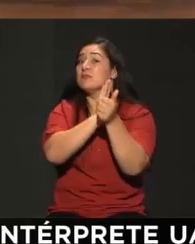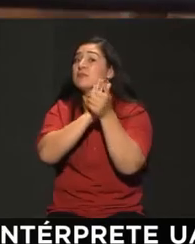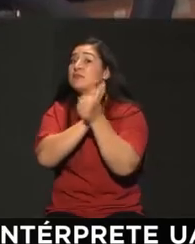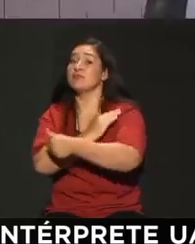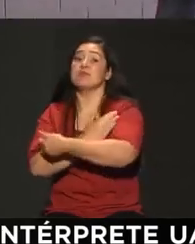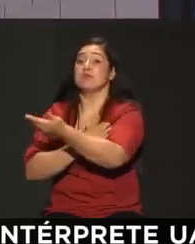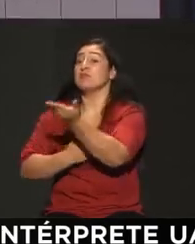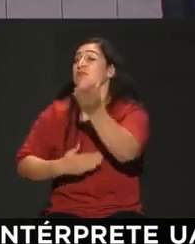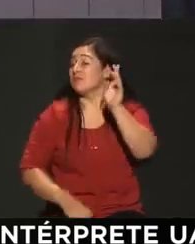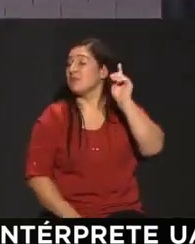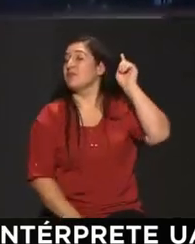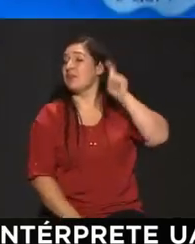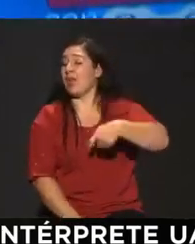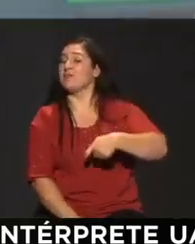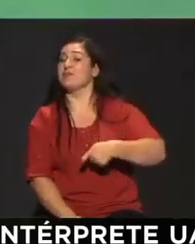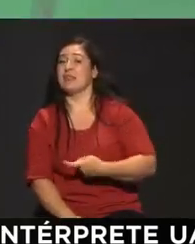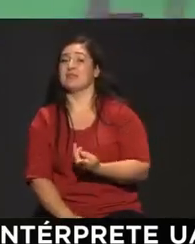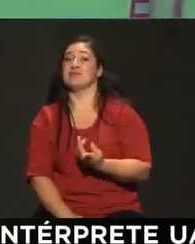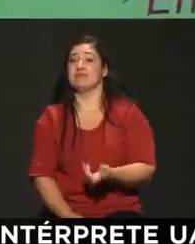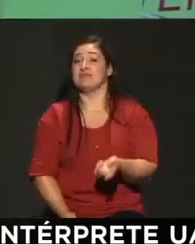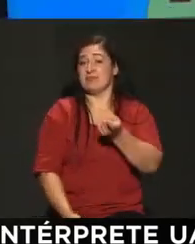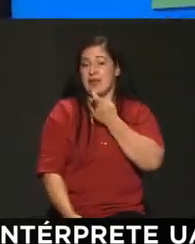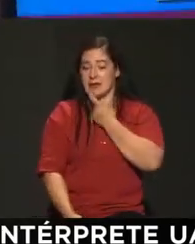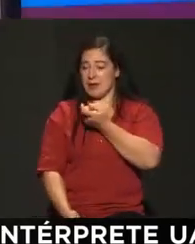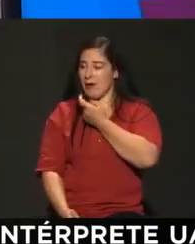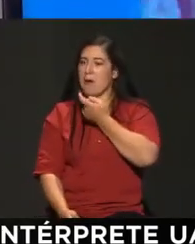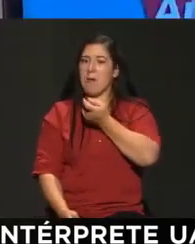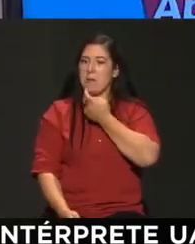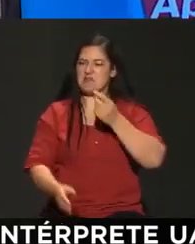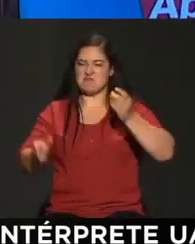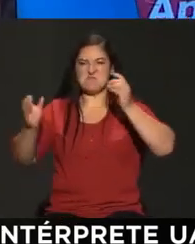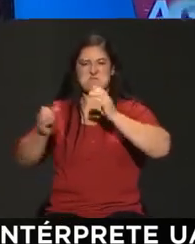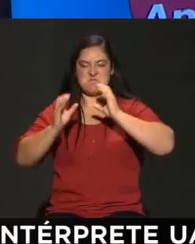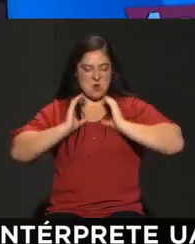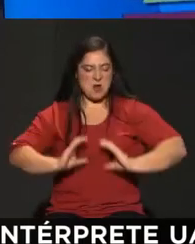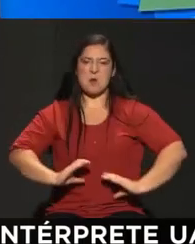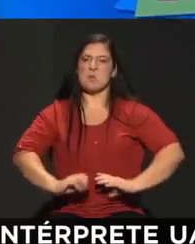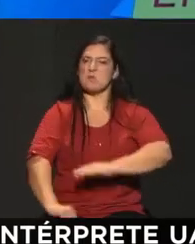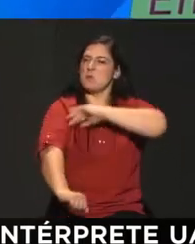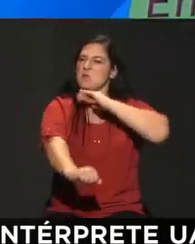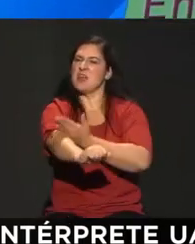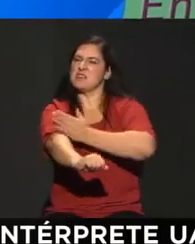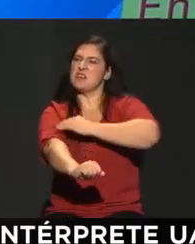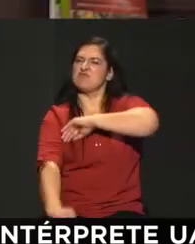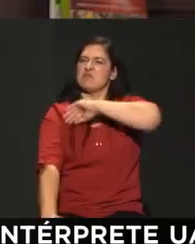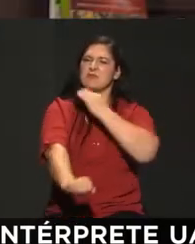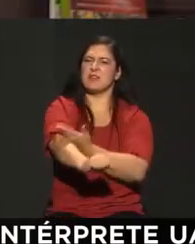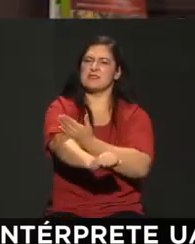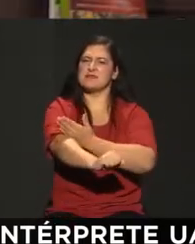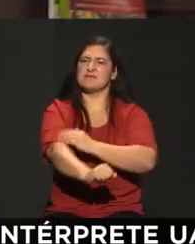debe desarrollar. Gran capacidad física. ¡Fuerza! ¡Fuerza!